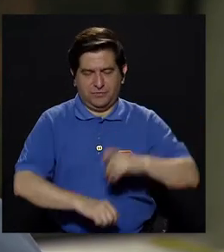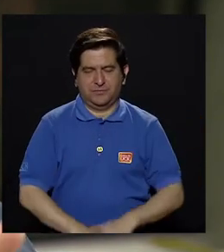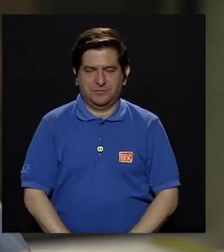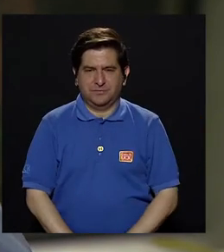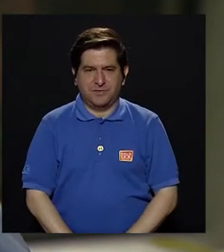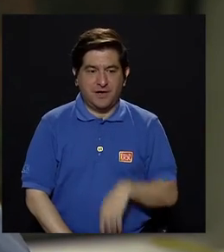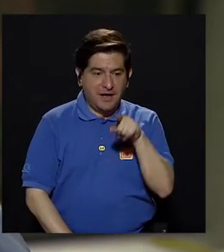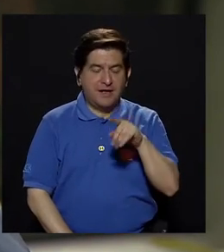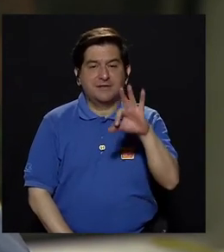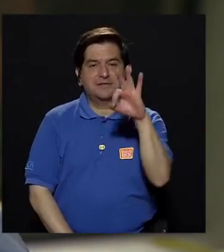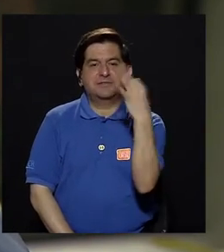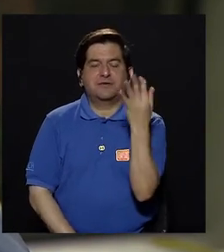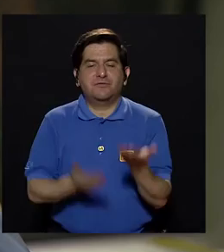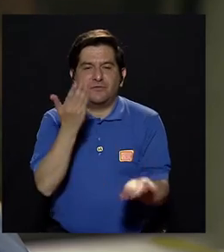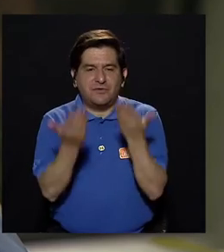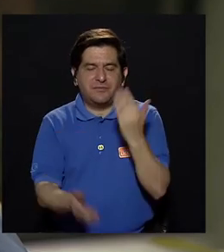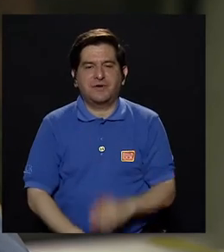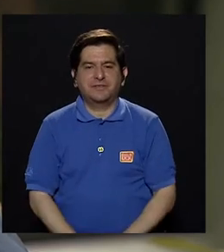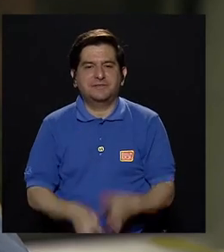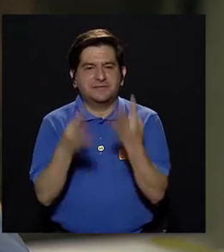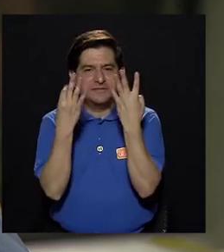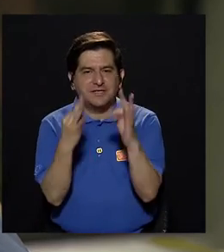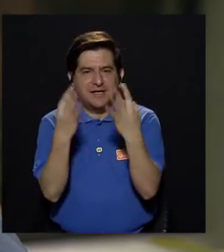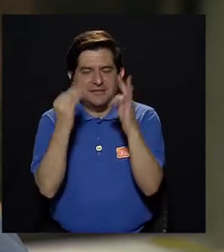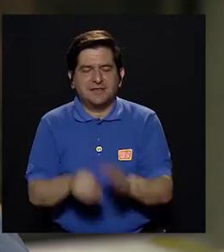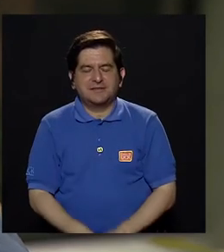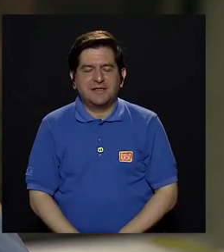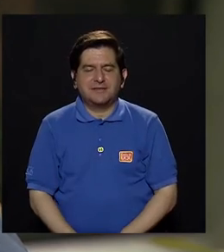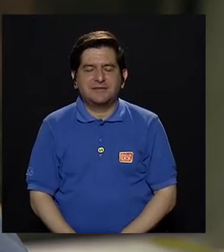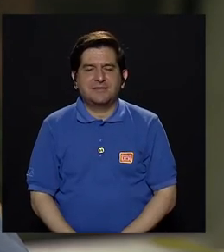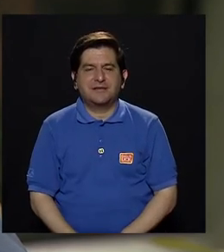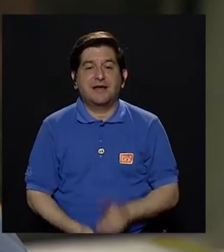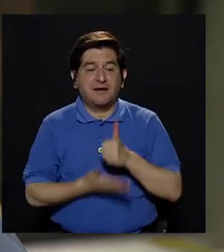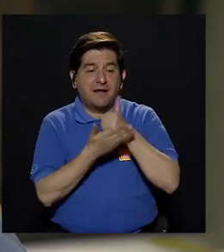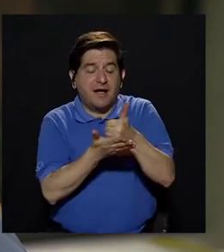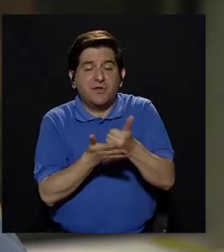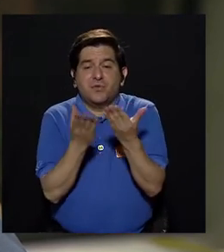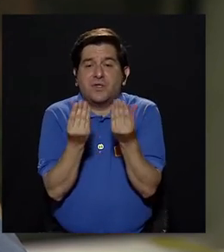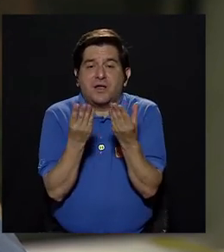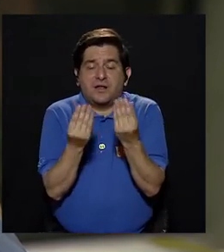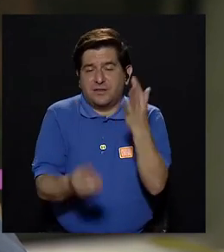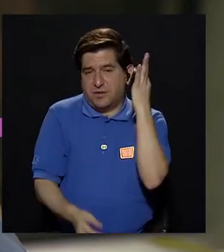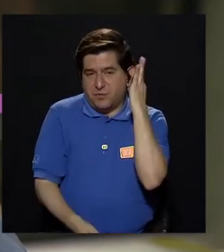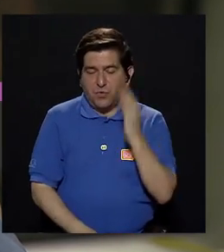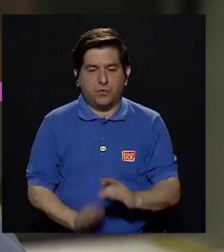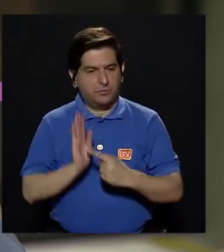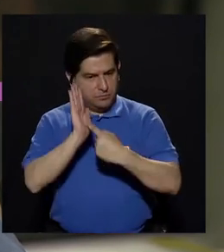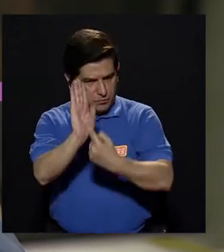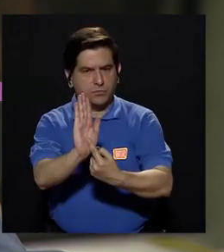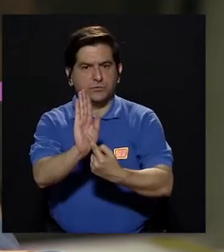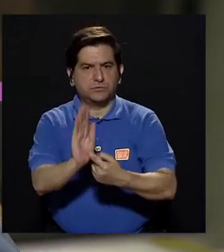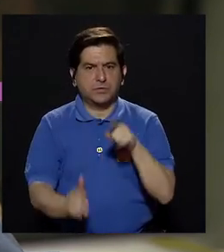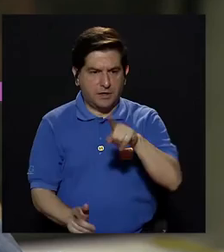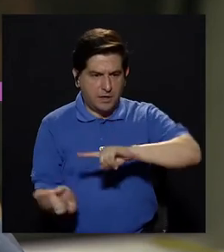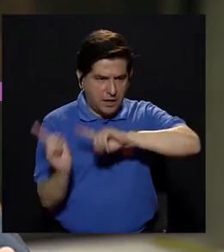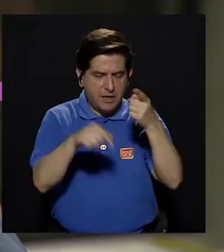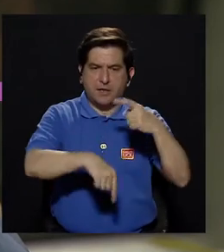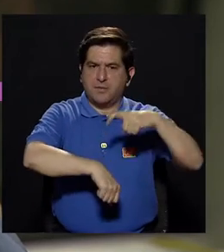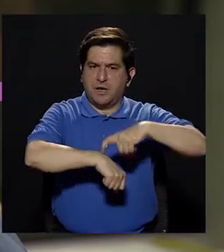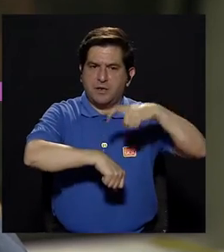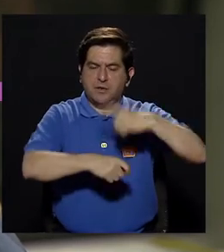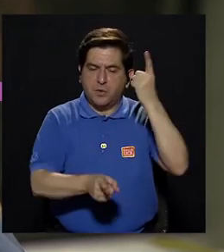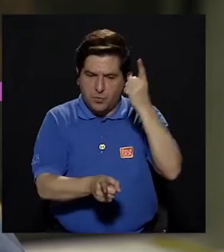Y digamos que esa es una forma de tratar de ir aliviando ese temor que las mujeres tienen, ¿verdad? Claro. Haciéndoles ver que si ellas van